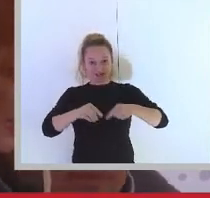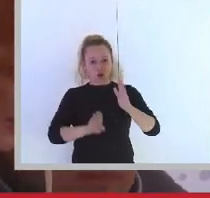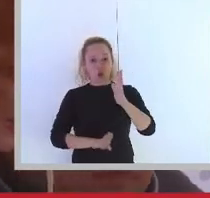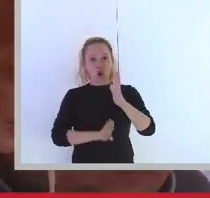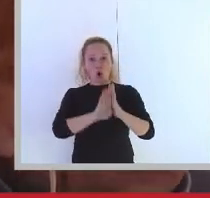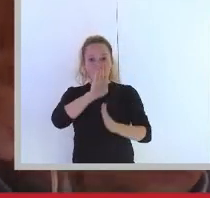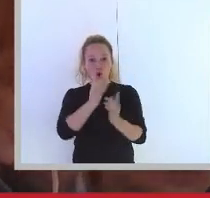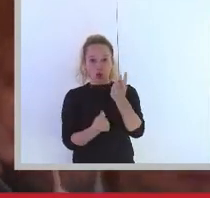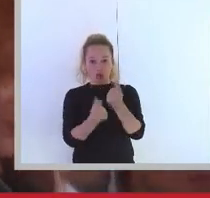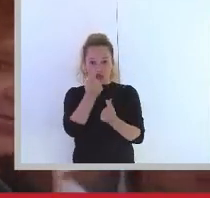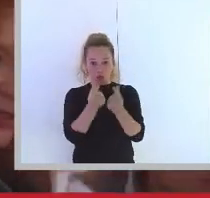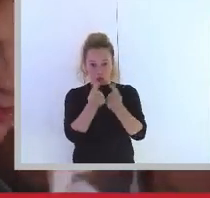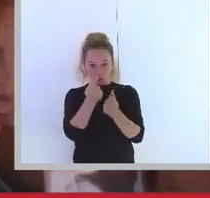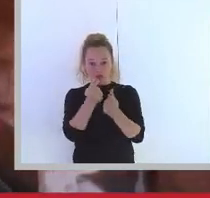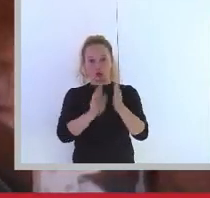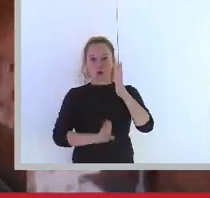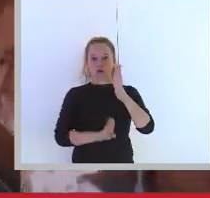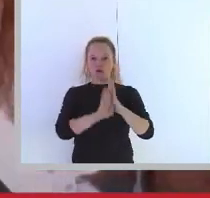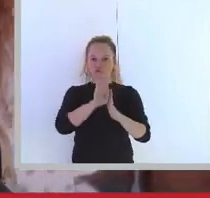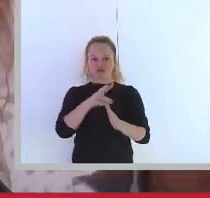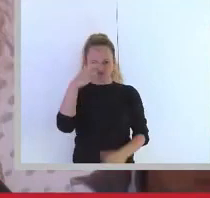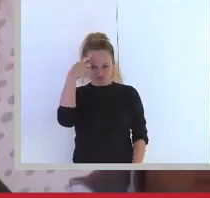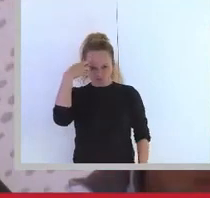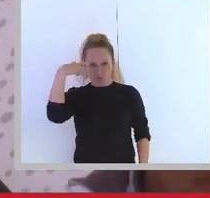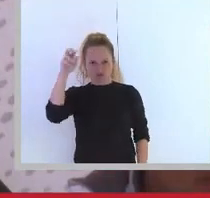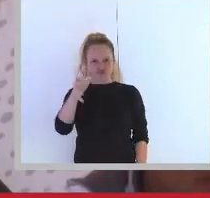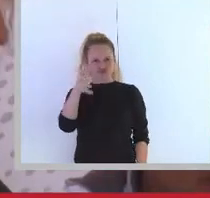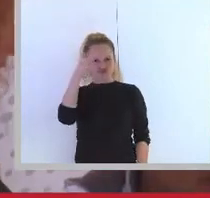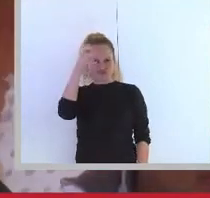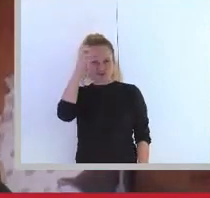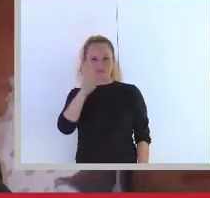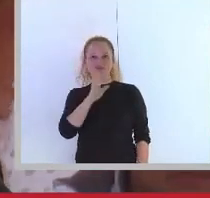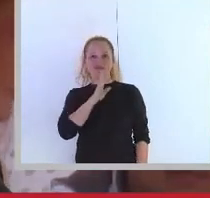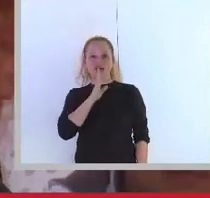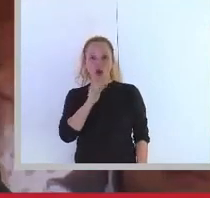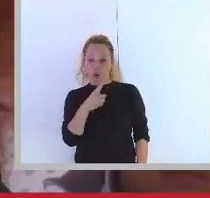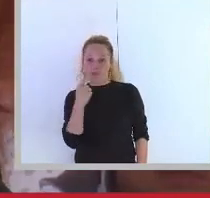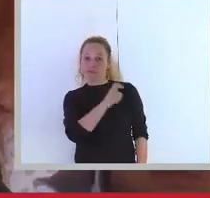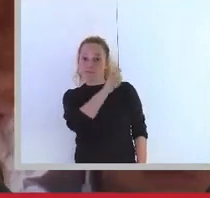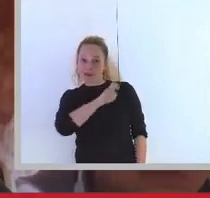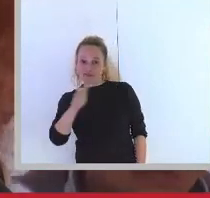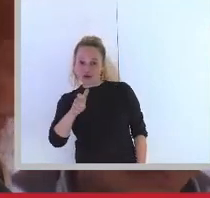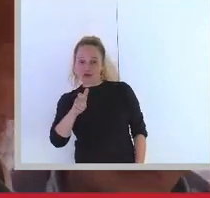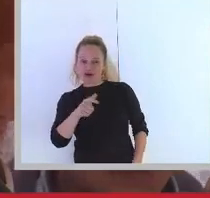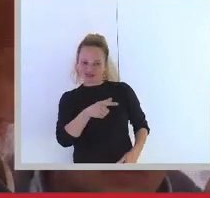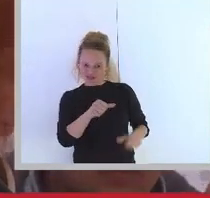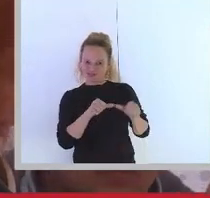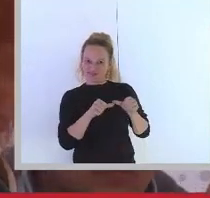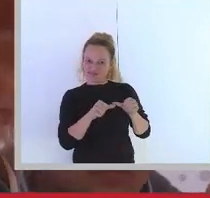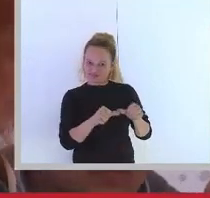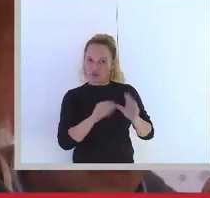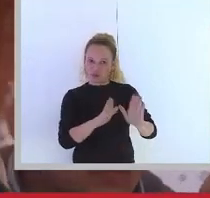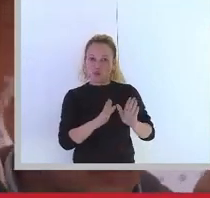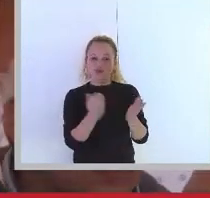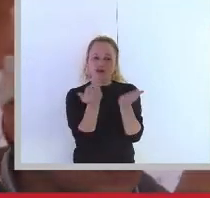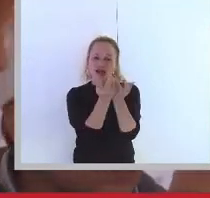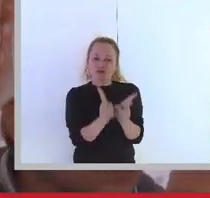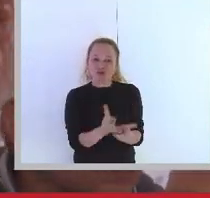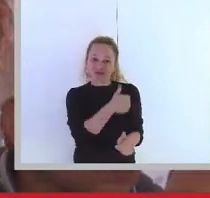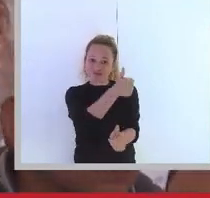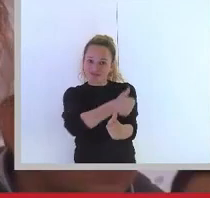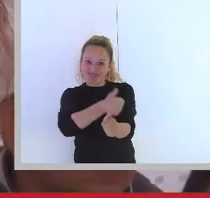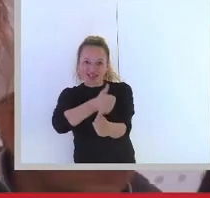desarrollo económico, el desarrollo profesional de cada una de las personas que allá habitan, sino que cada